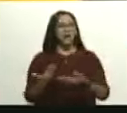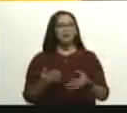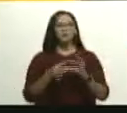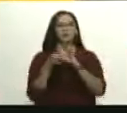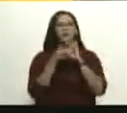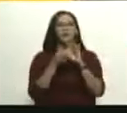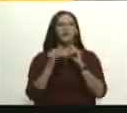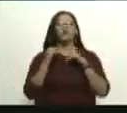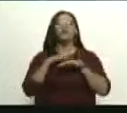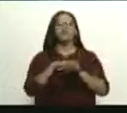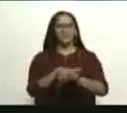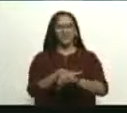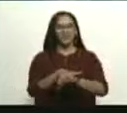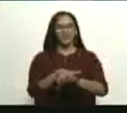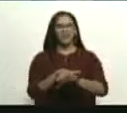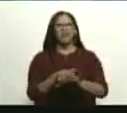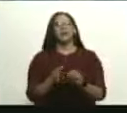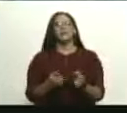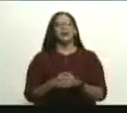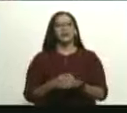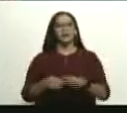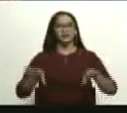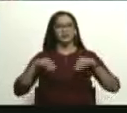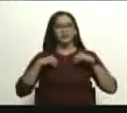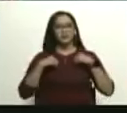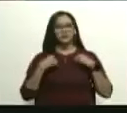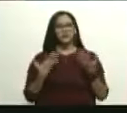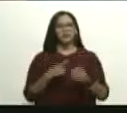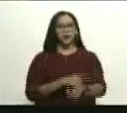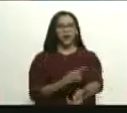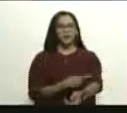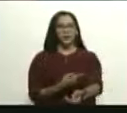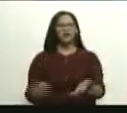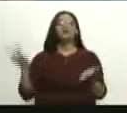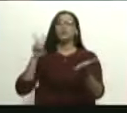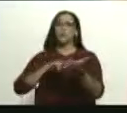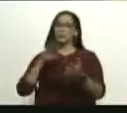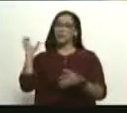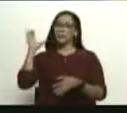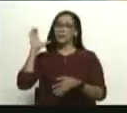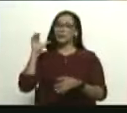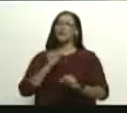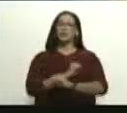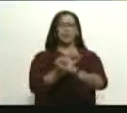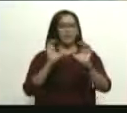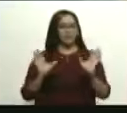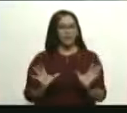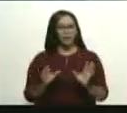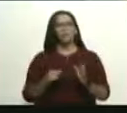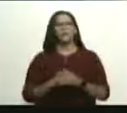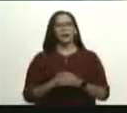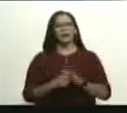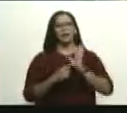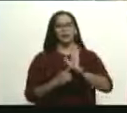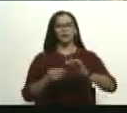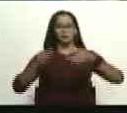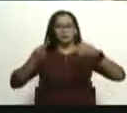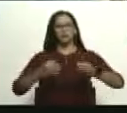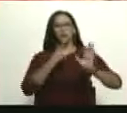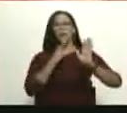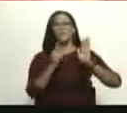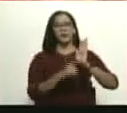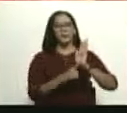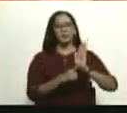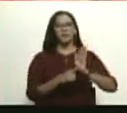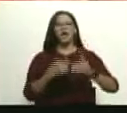integral para la recepción de todos estos hermanos repatriados. Y, por supuesto, para dar estricto cumplimiento a